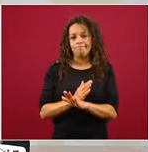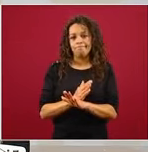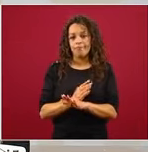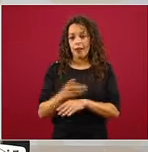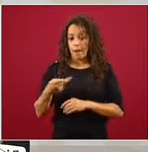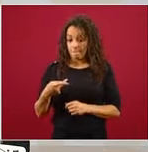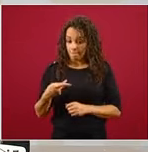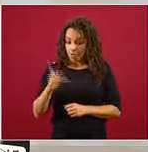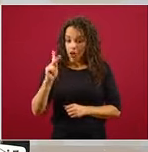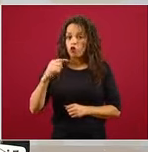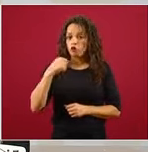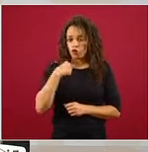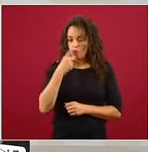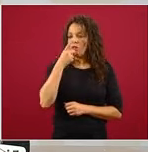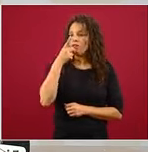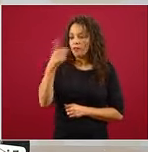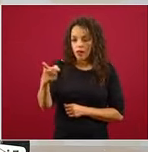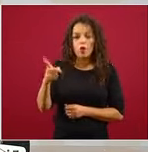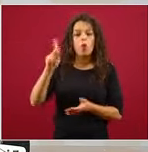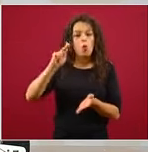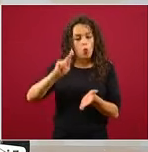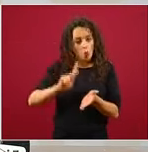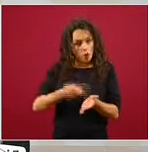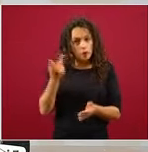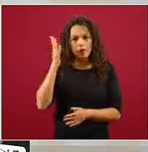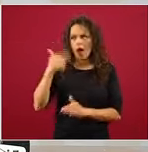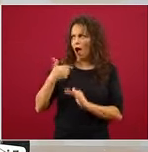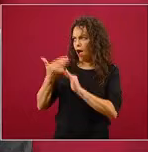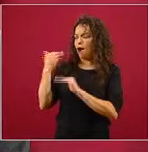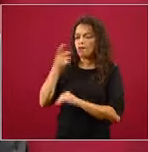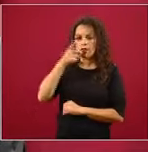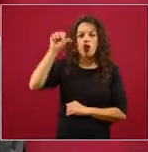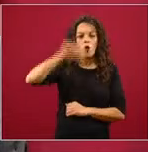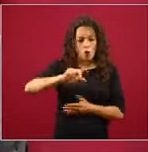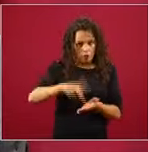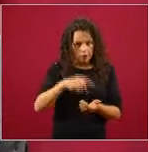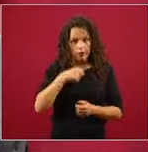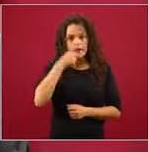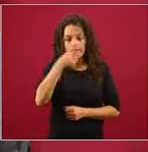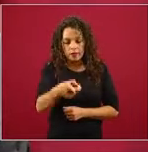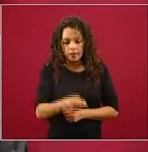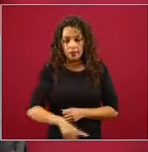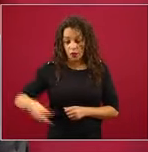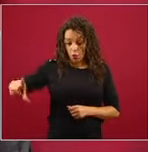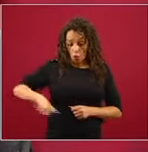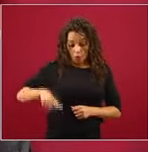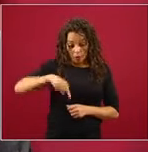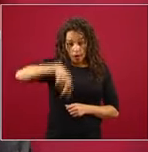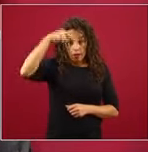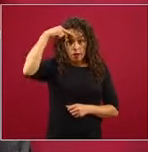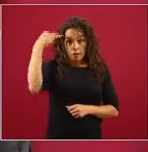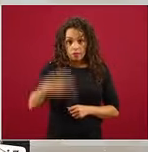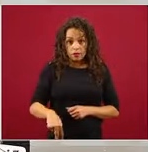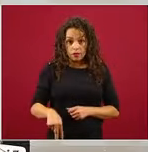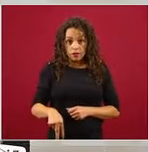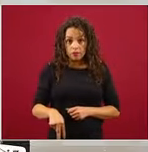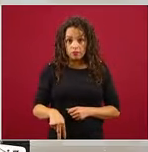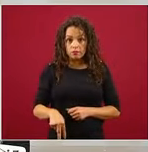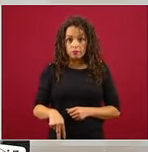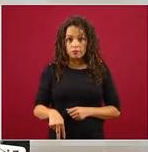Enfáticamente, digo una vez más, porque lo he dicho en otras ocasiones, el Gobierno de México en ningún momento